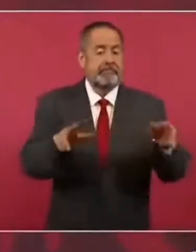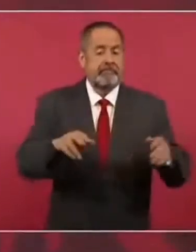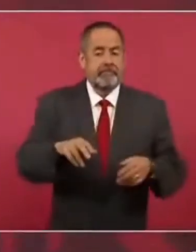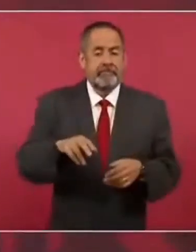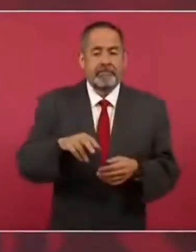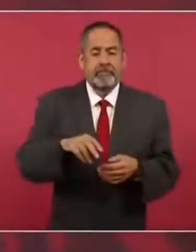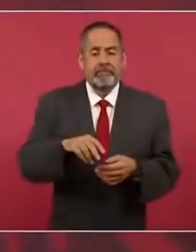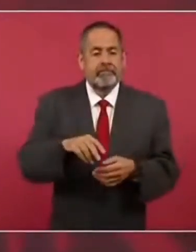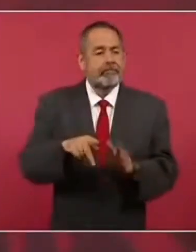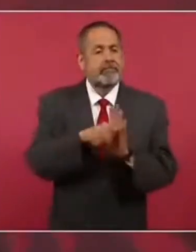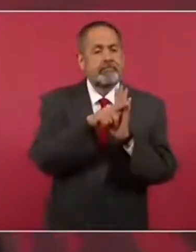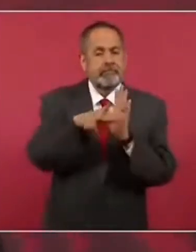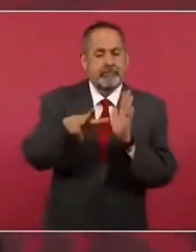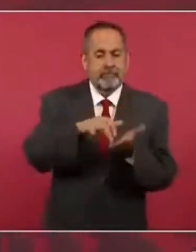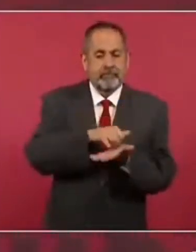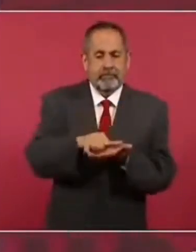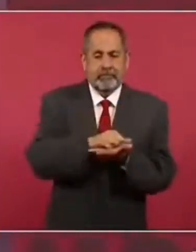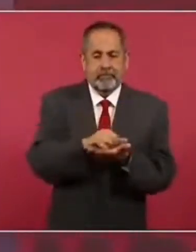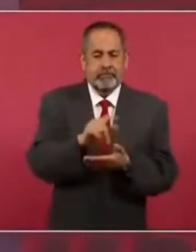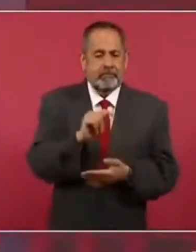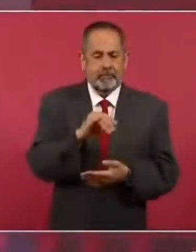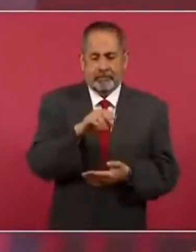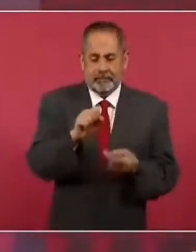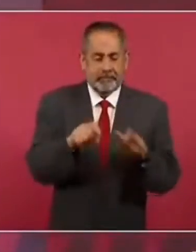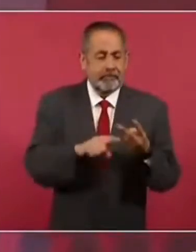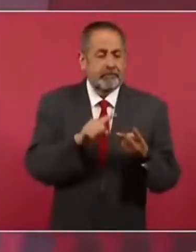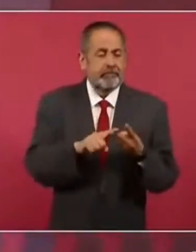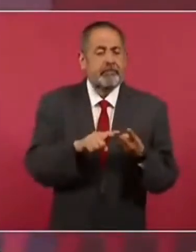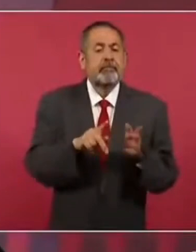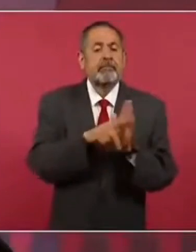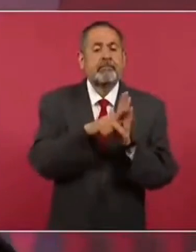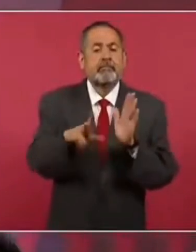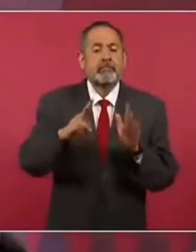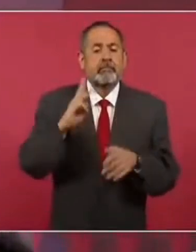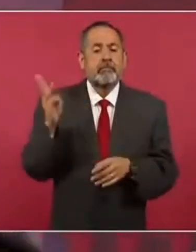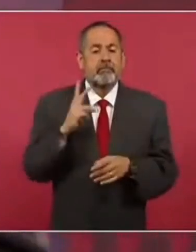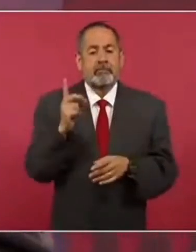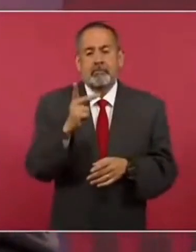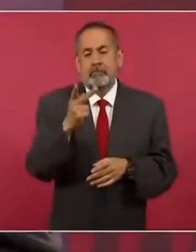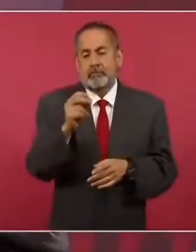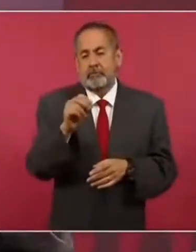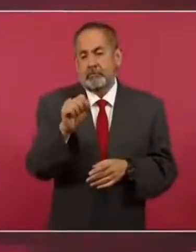Times y en el Washington Post.